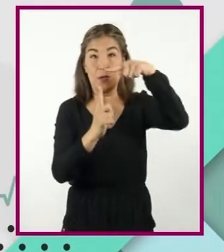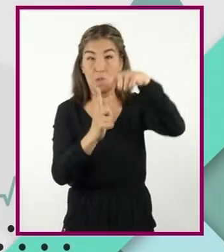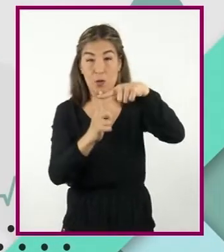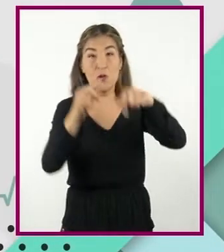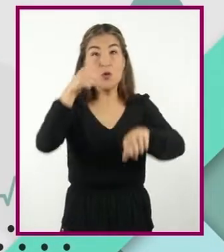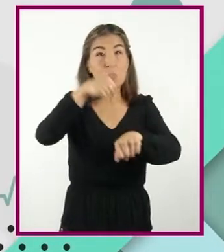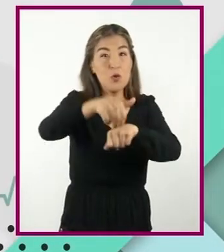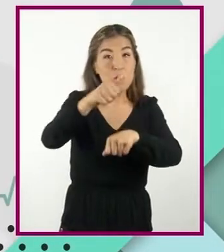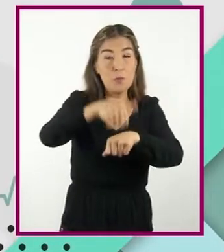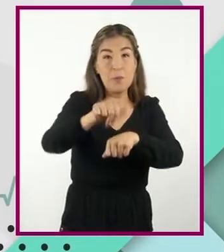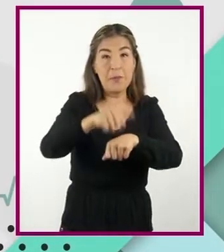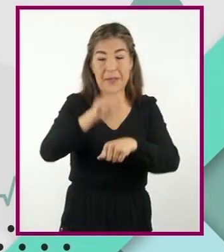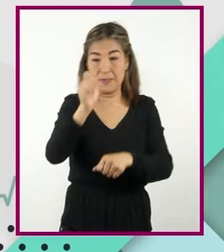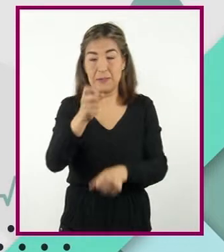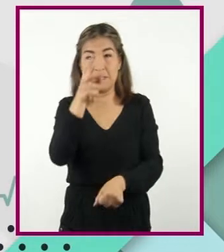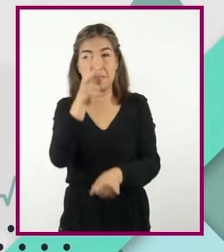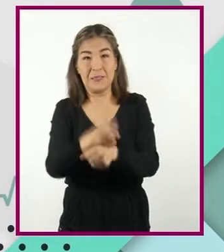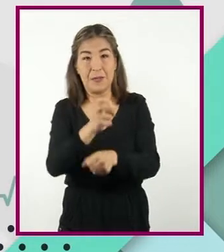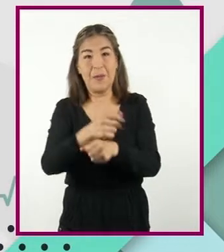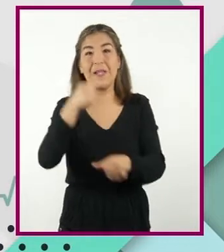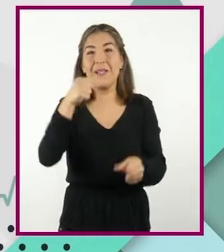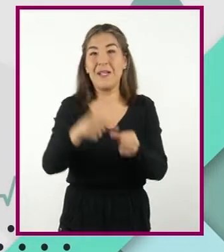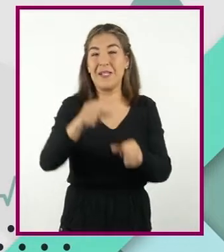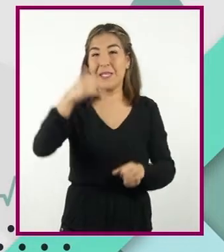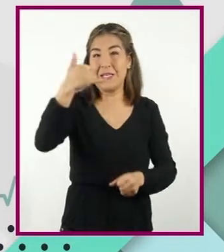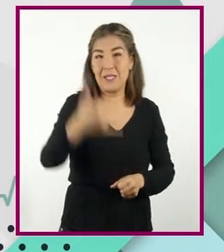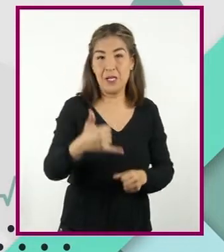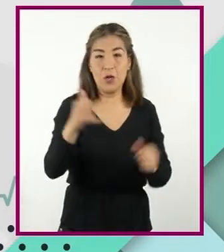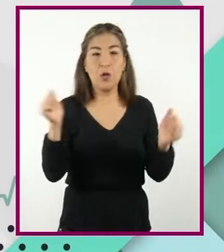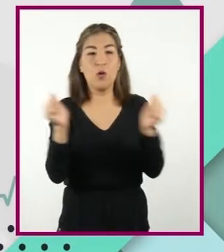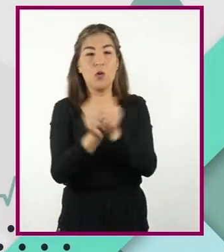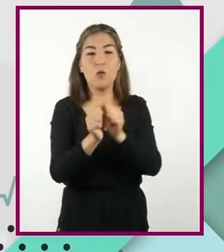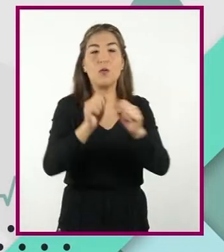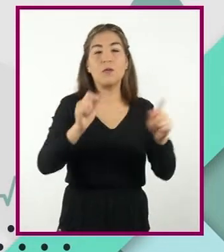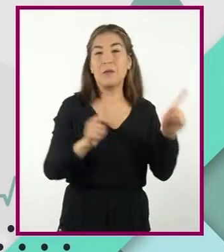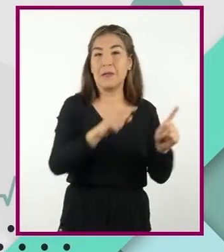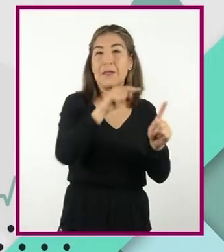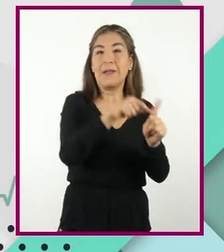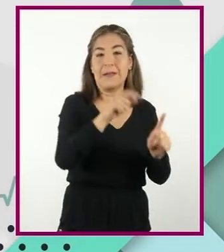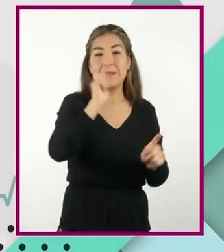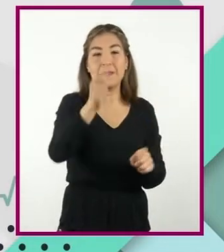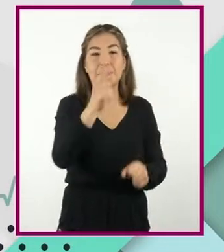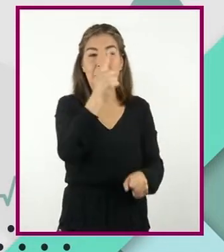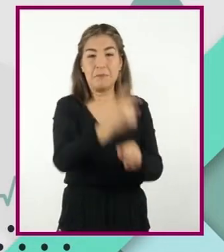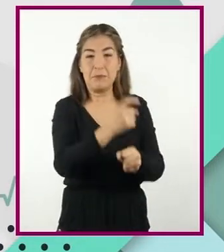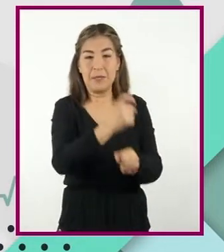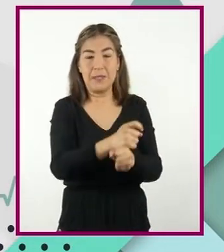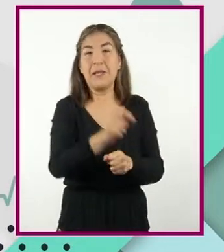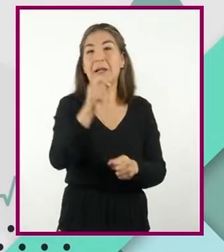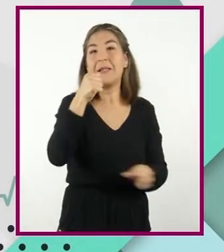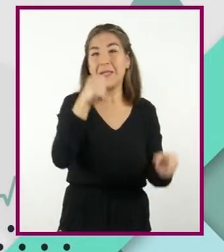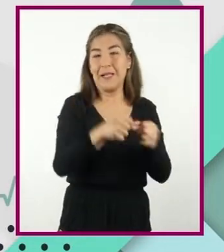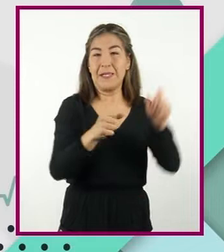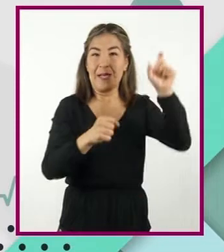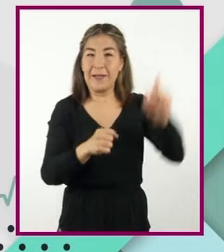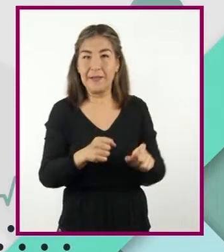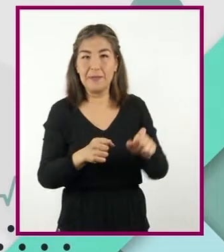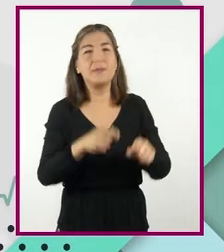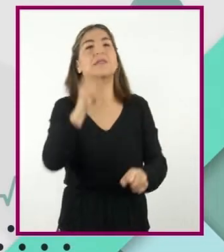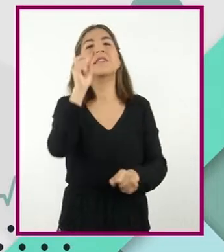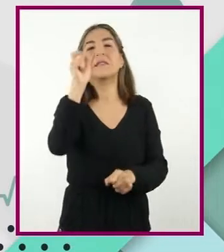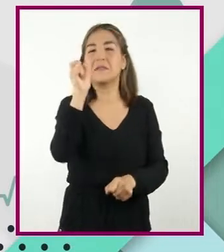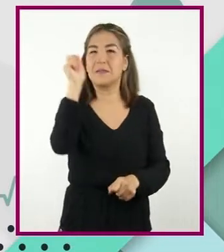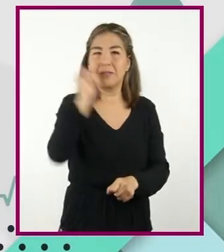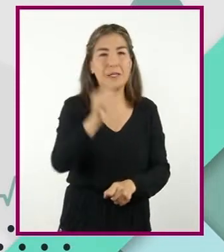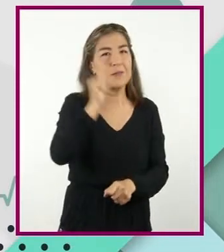número de la segunda magnitud, Y, entre su correspondiente en la primera magnitud, X, siempre se obtiene